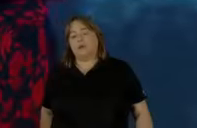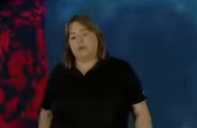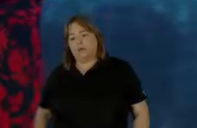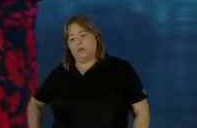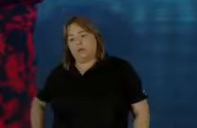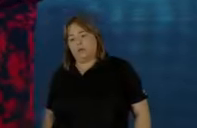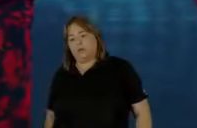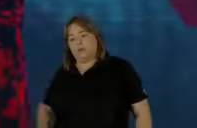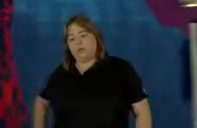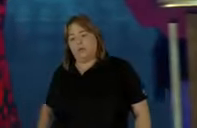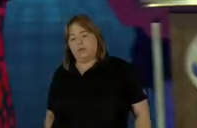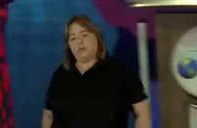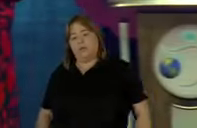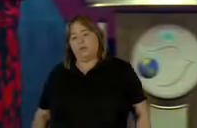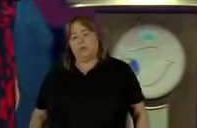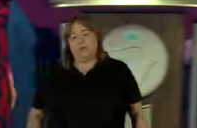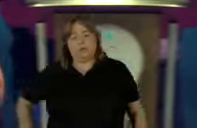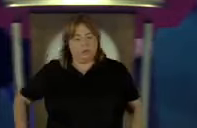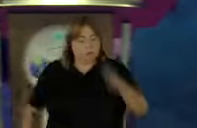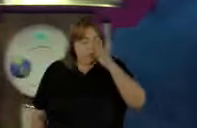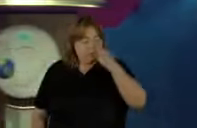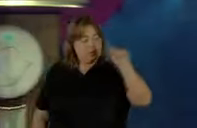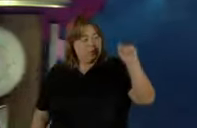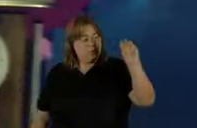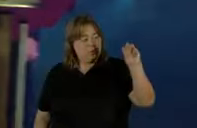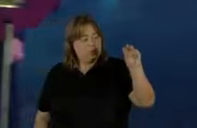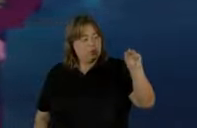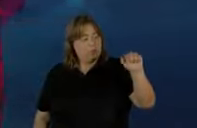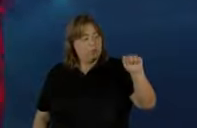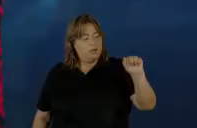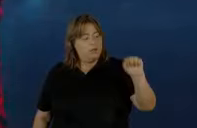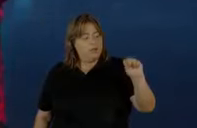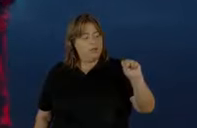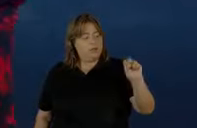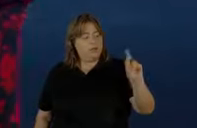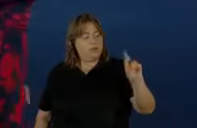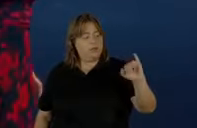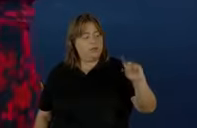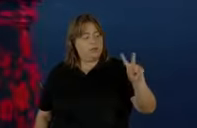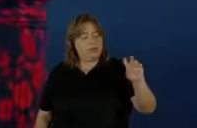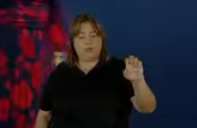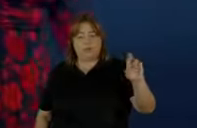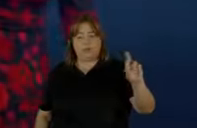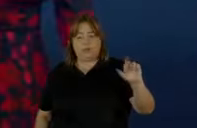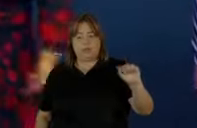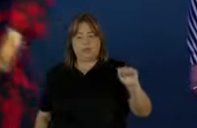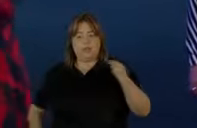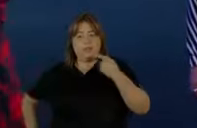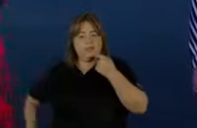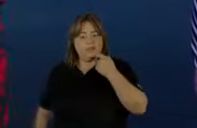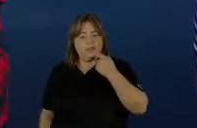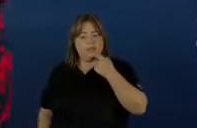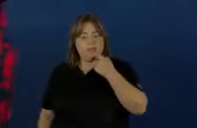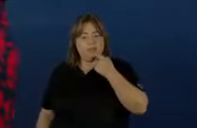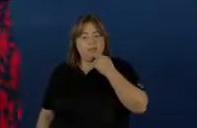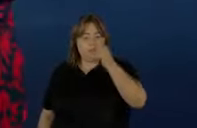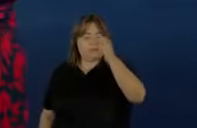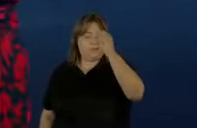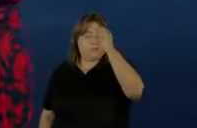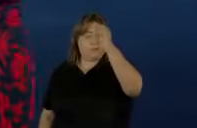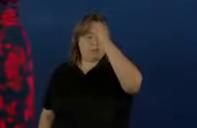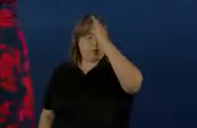Creo que era Don Mark Rivera, padre. Y él decía que el hombre del siglo